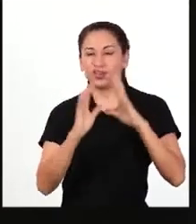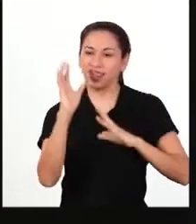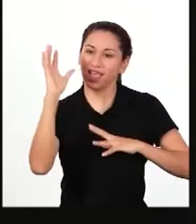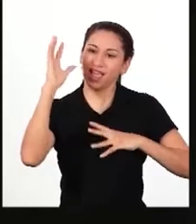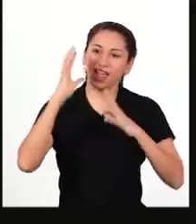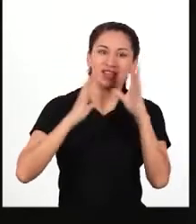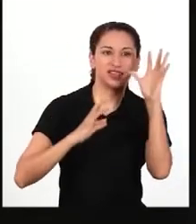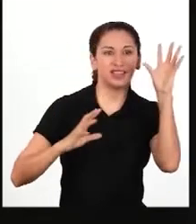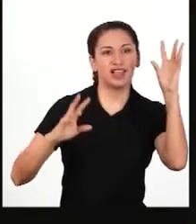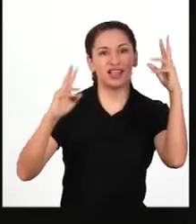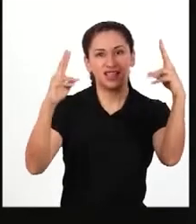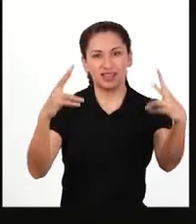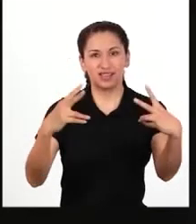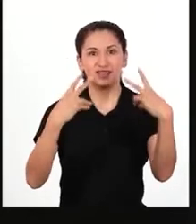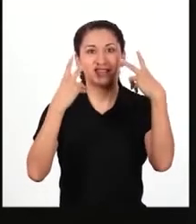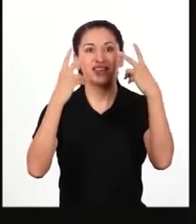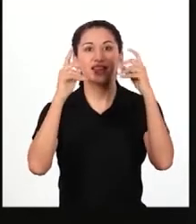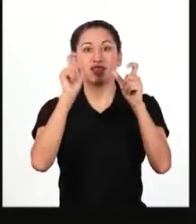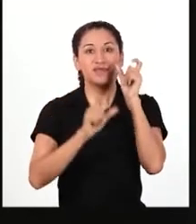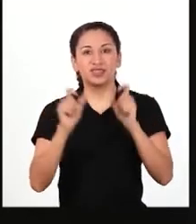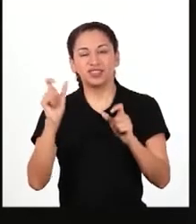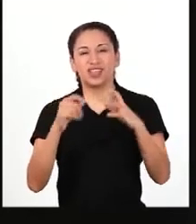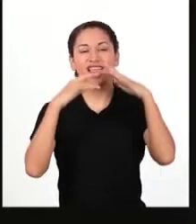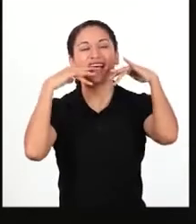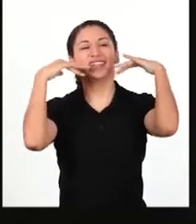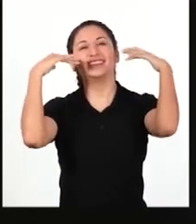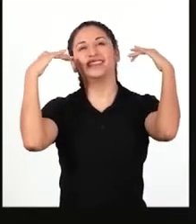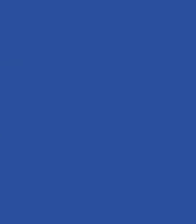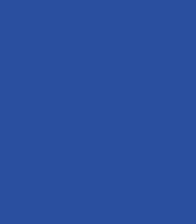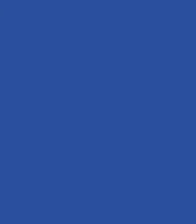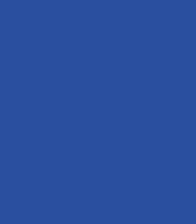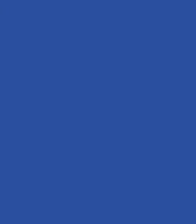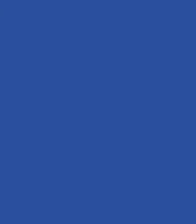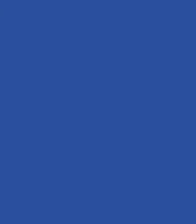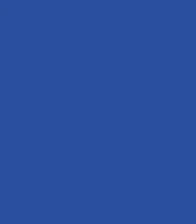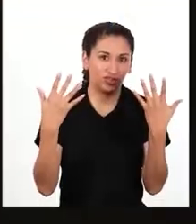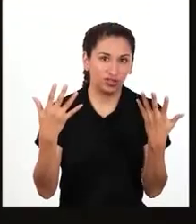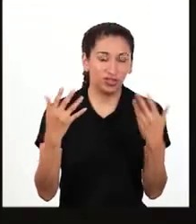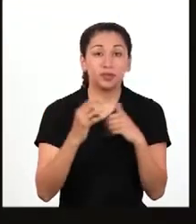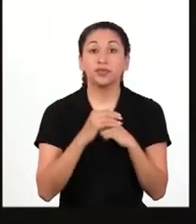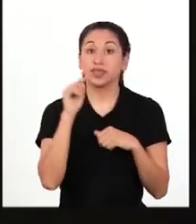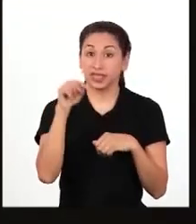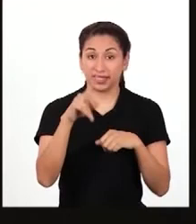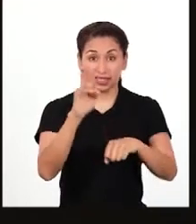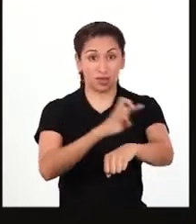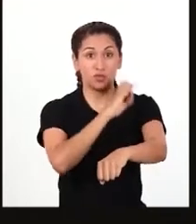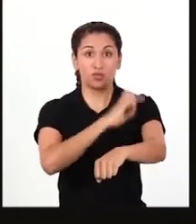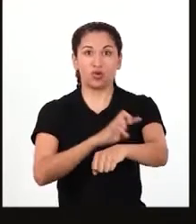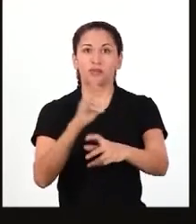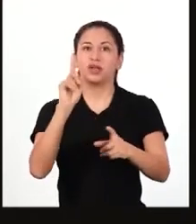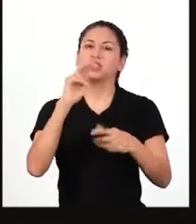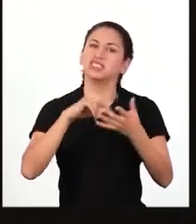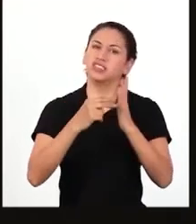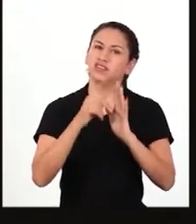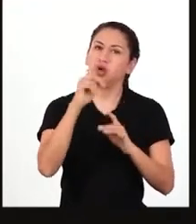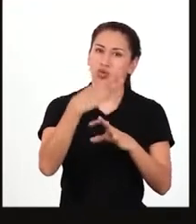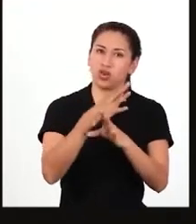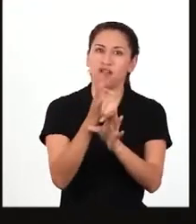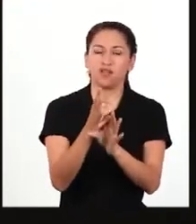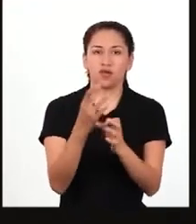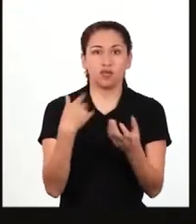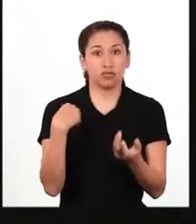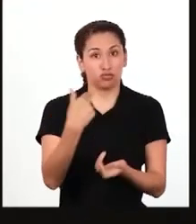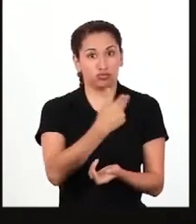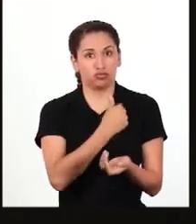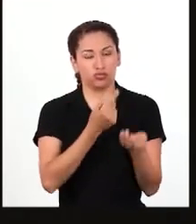actores. Igualmente, se dejan notar las risas multicolores. Este poema es un ejemplo de las formas en